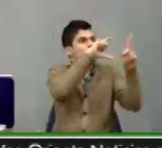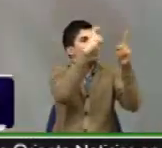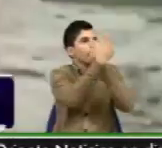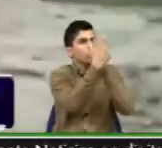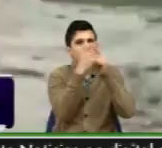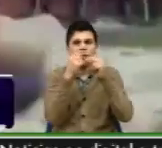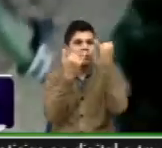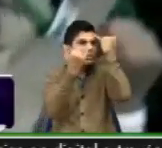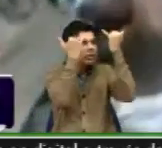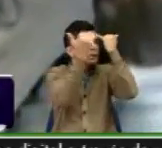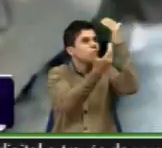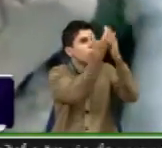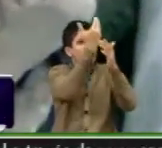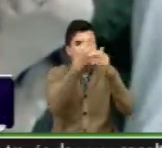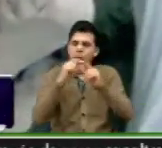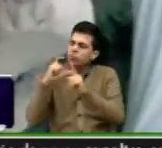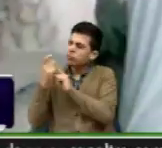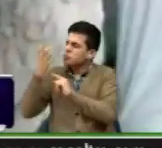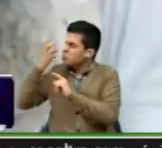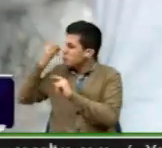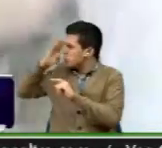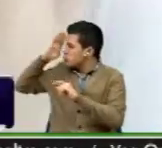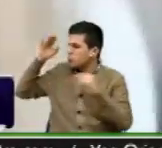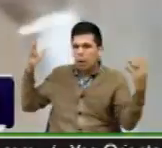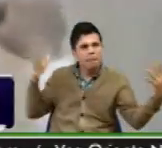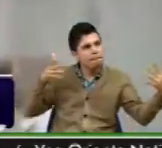versus innovación.